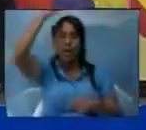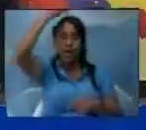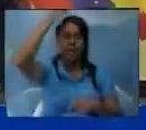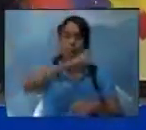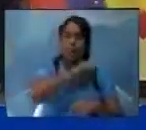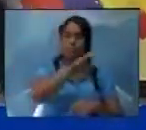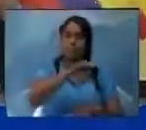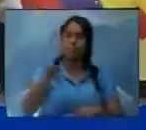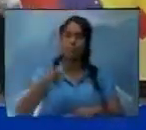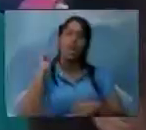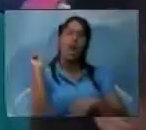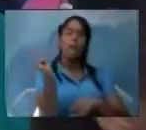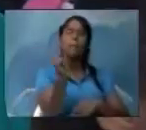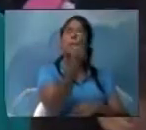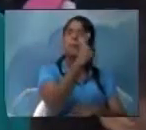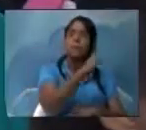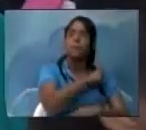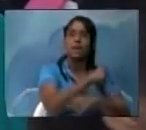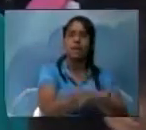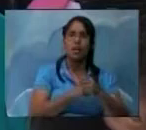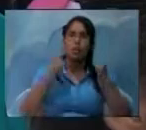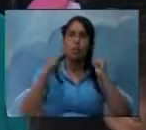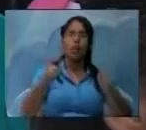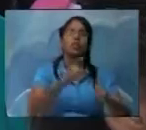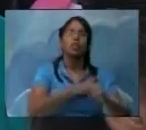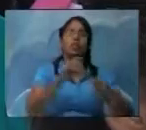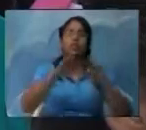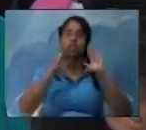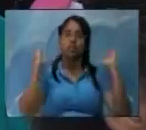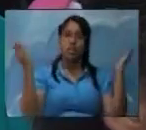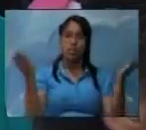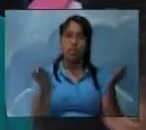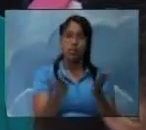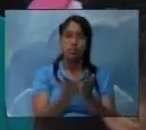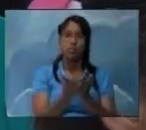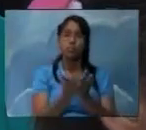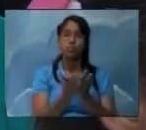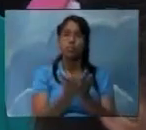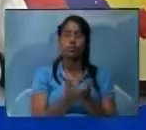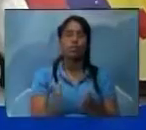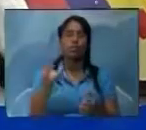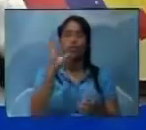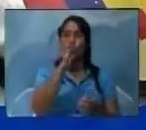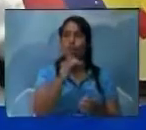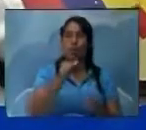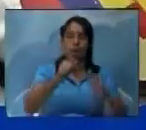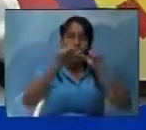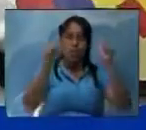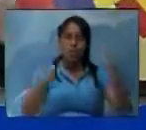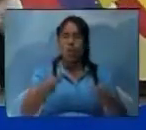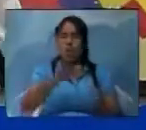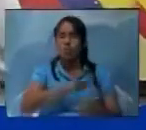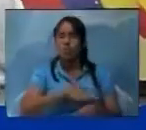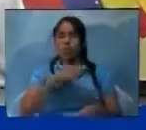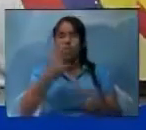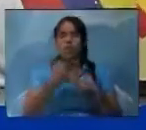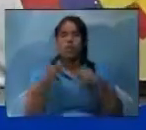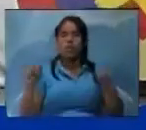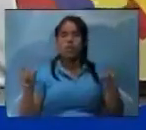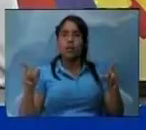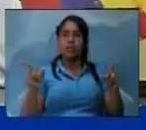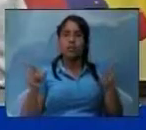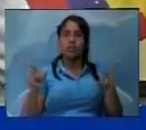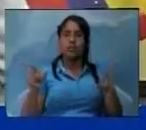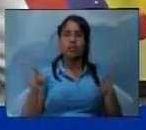la primera potencia del mundo. No hay Dios que pueda librar. Oiga,